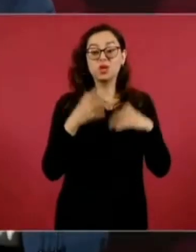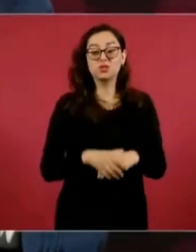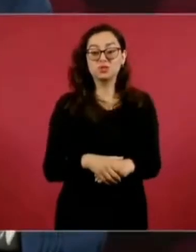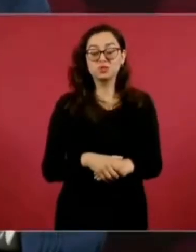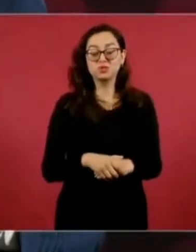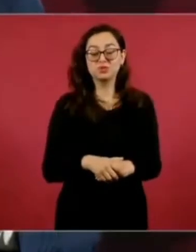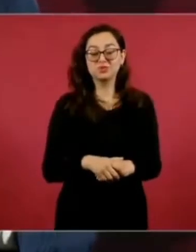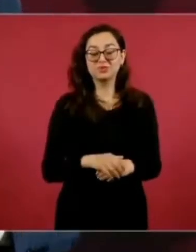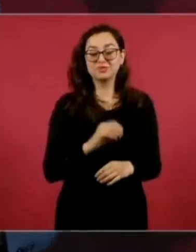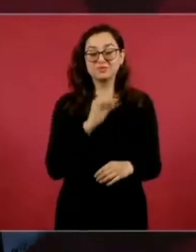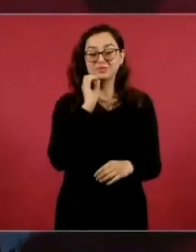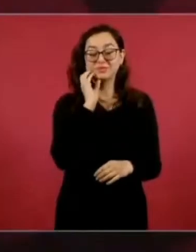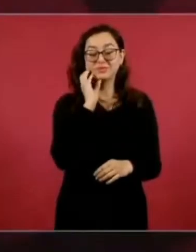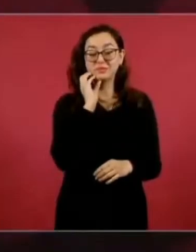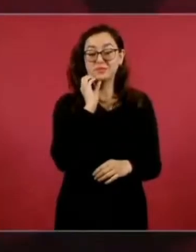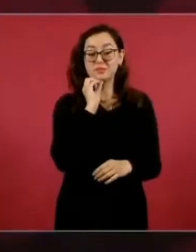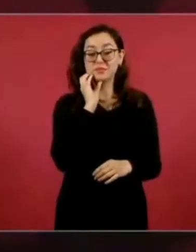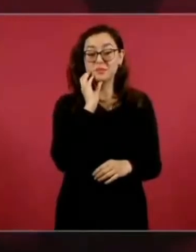Si